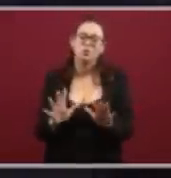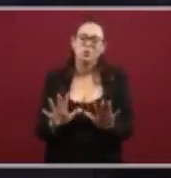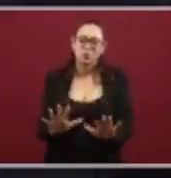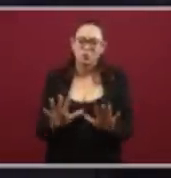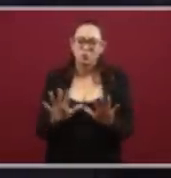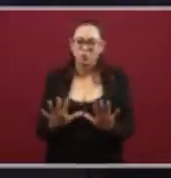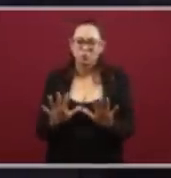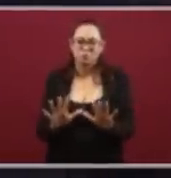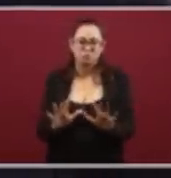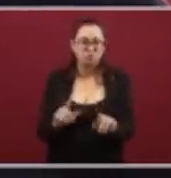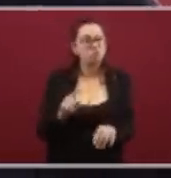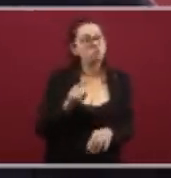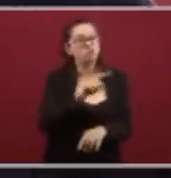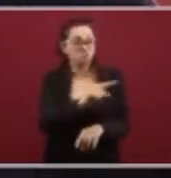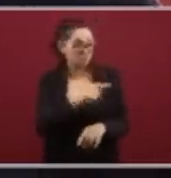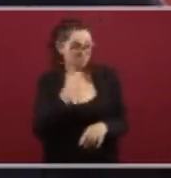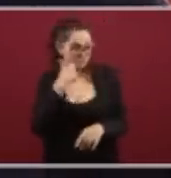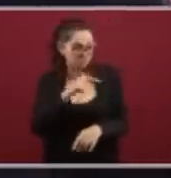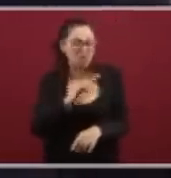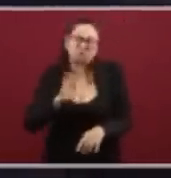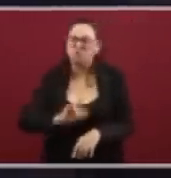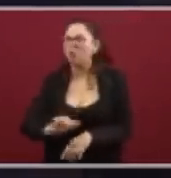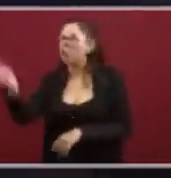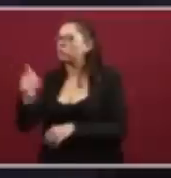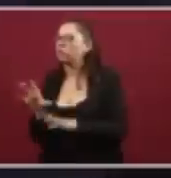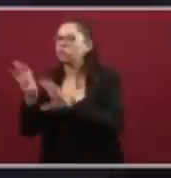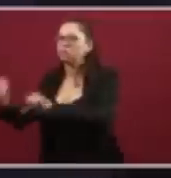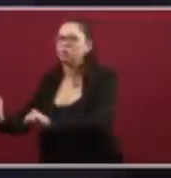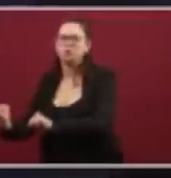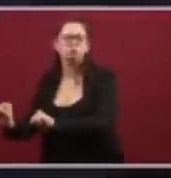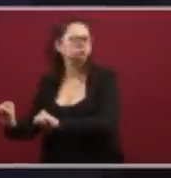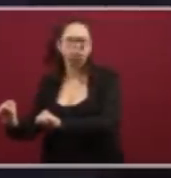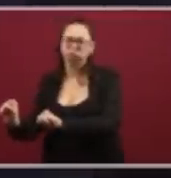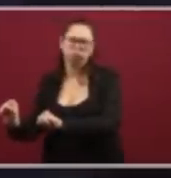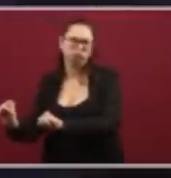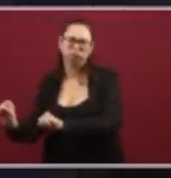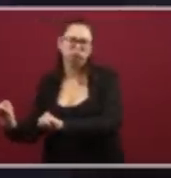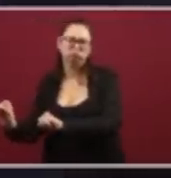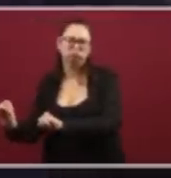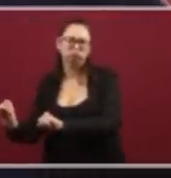uno u otro sí no